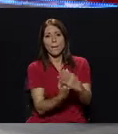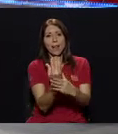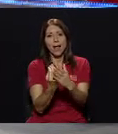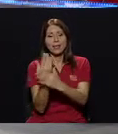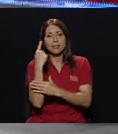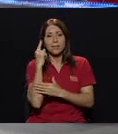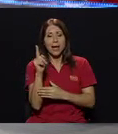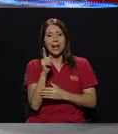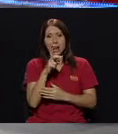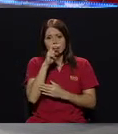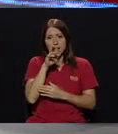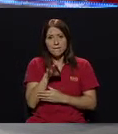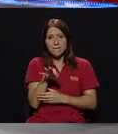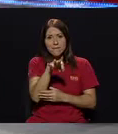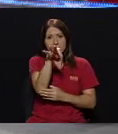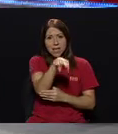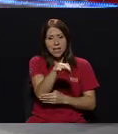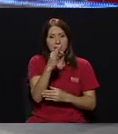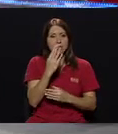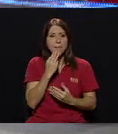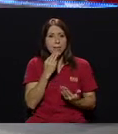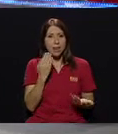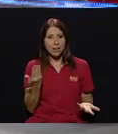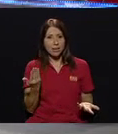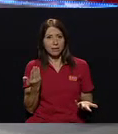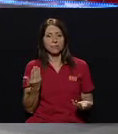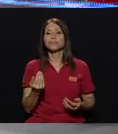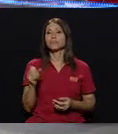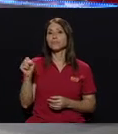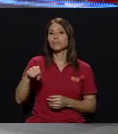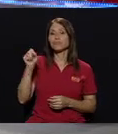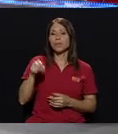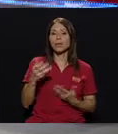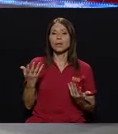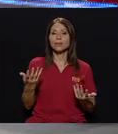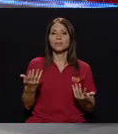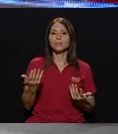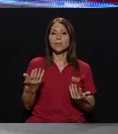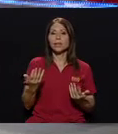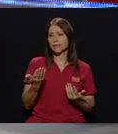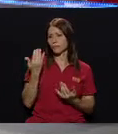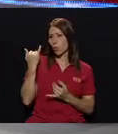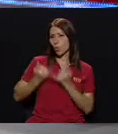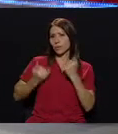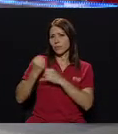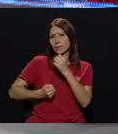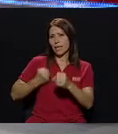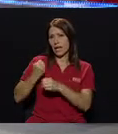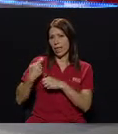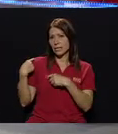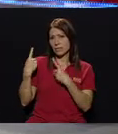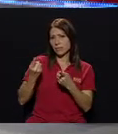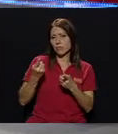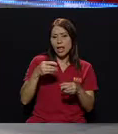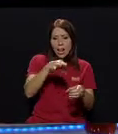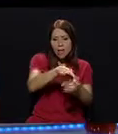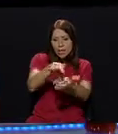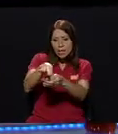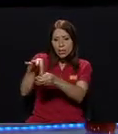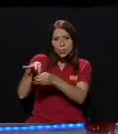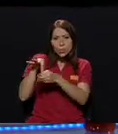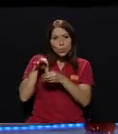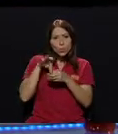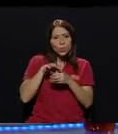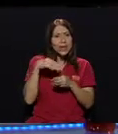flores para las abejas y la producción de la miel. Sí, por ejemplo, la agricultura, digamos, en las últimas